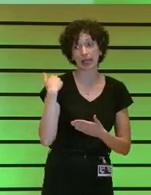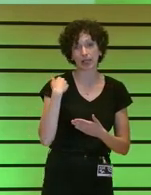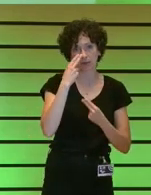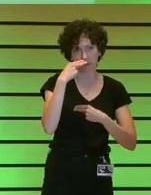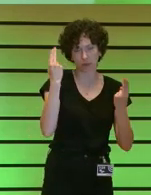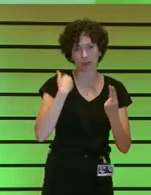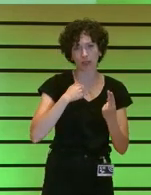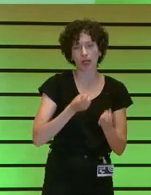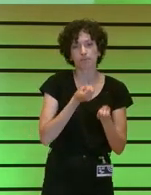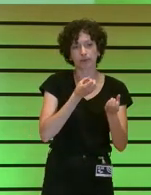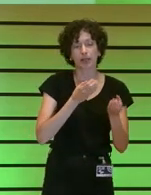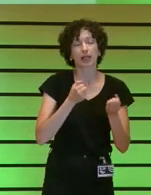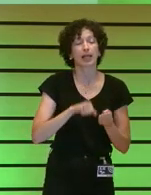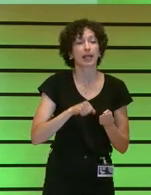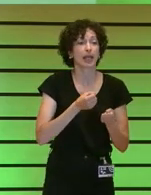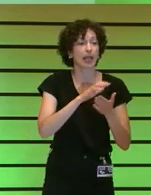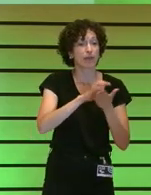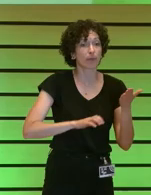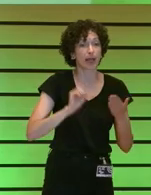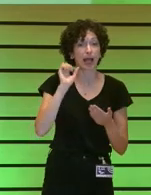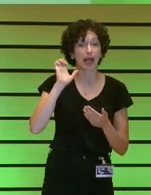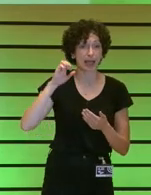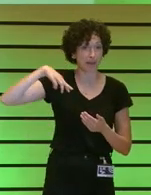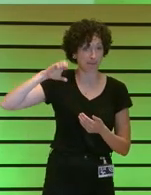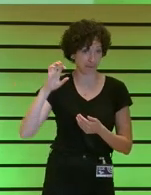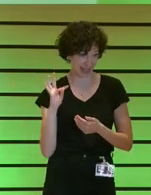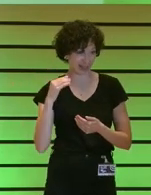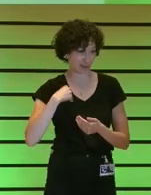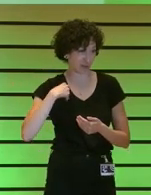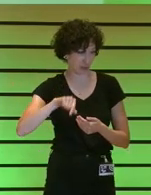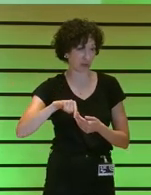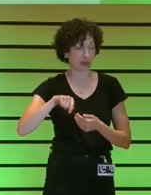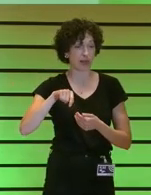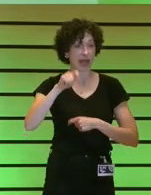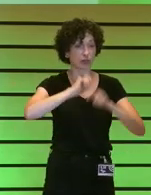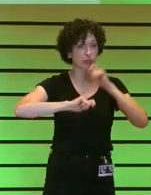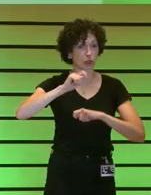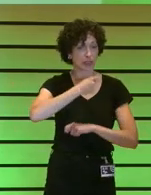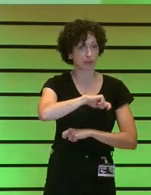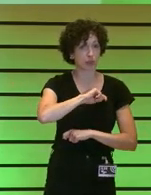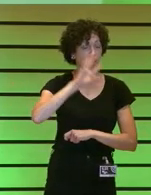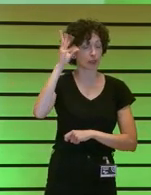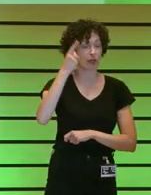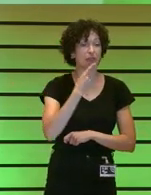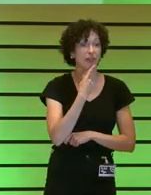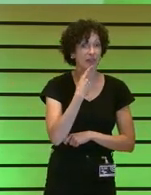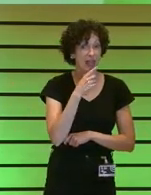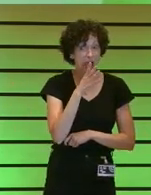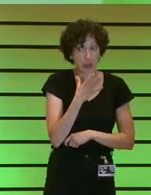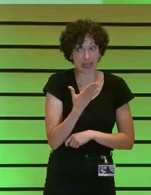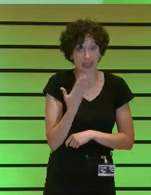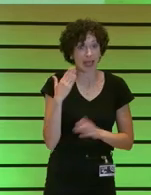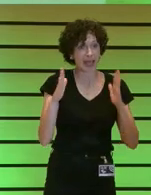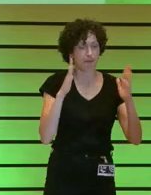último informe de aemet es la asociación española de meteorología El de que se dice que hemos vivido que esta ha sido la que estamos acabando ahora